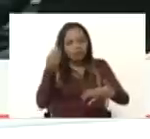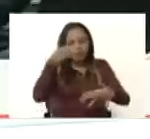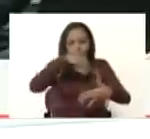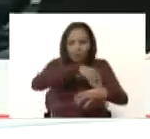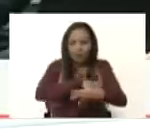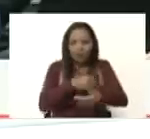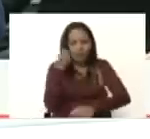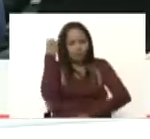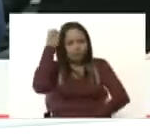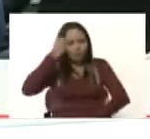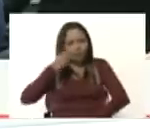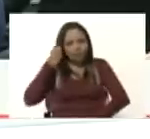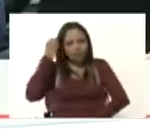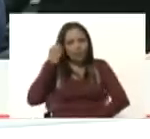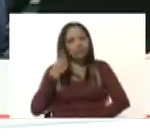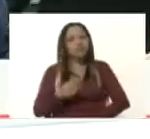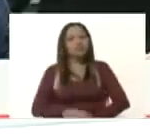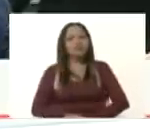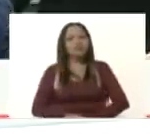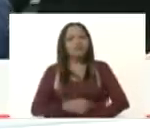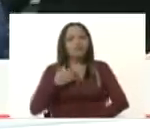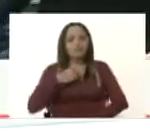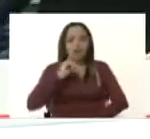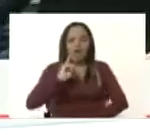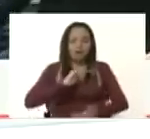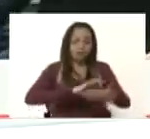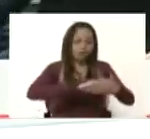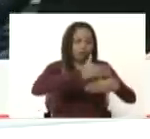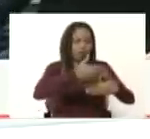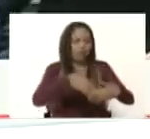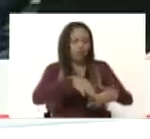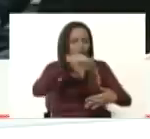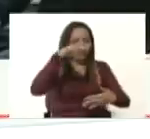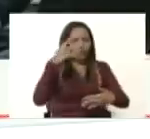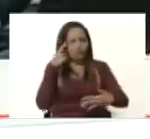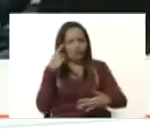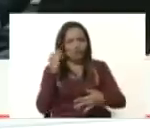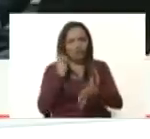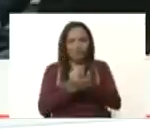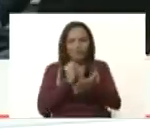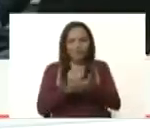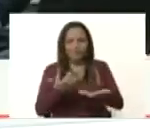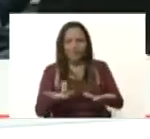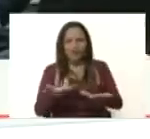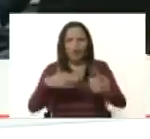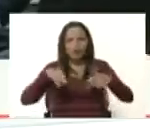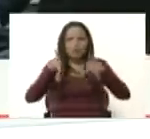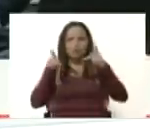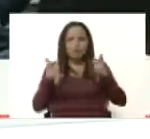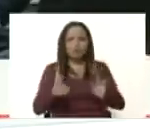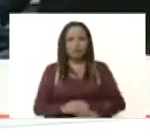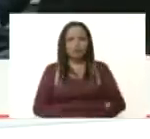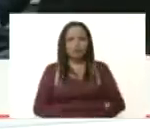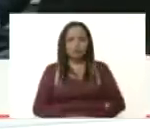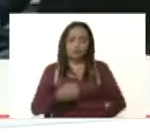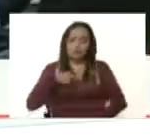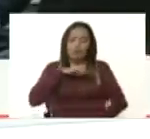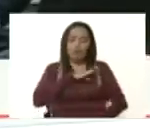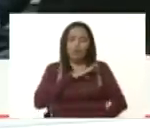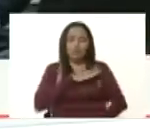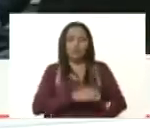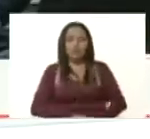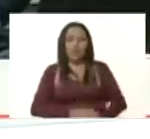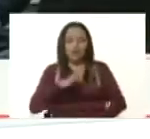los tecnócratas. Tengo mi portafolio de opciones, mi menú de opciones, lo tengo,